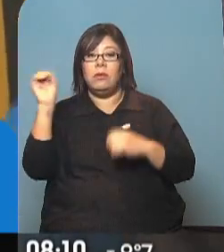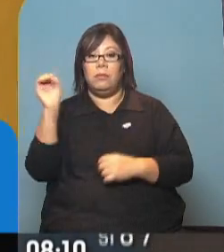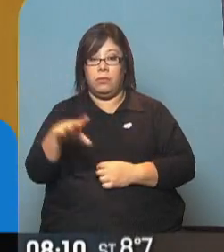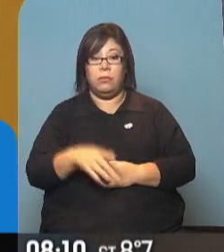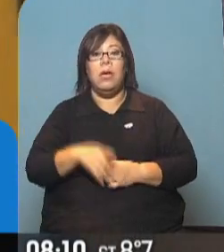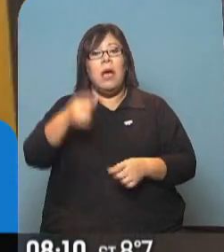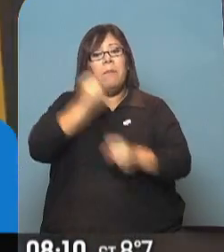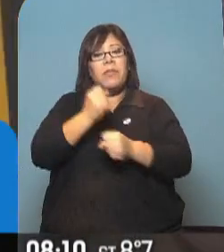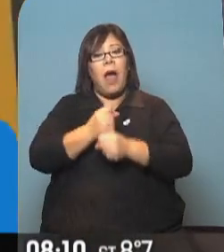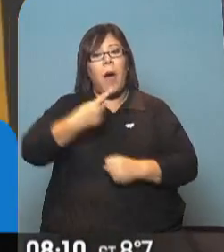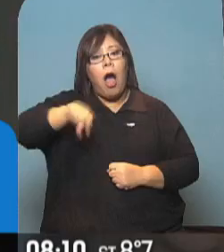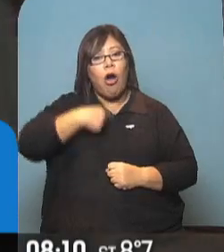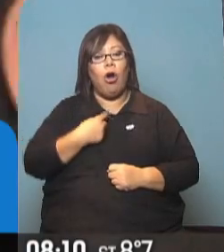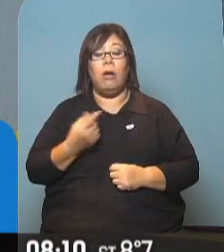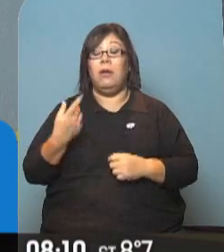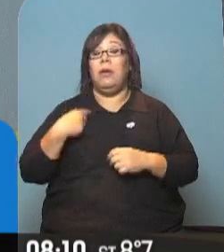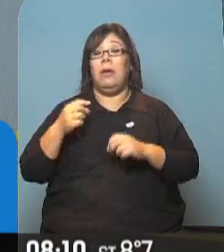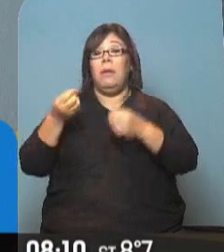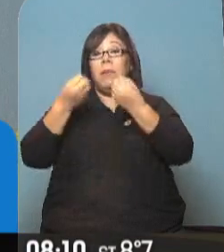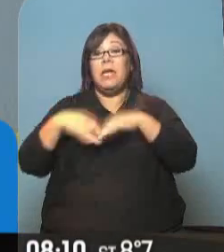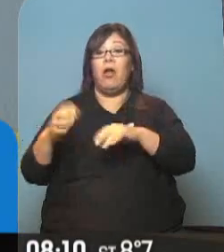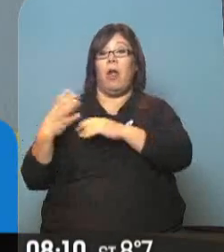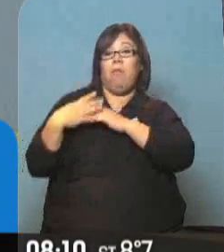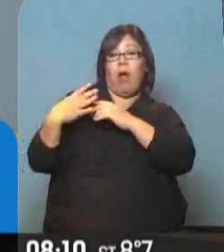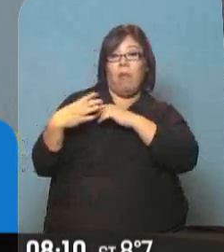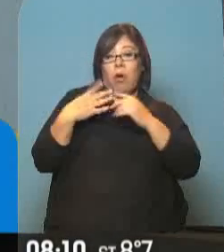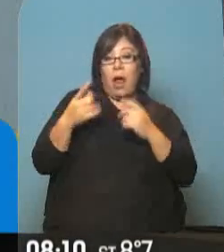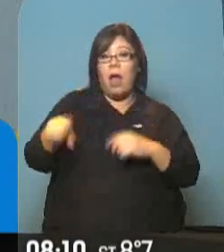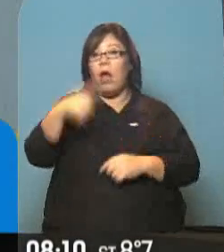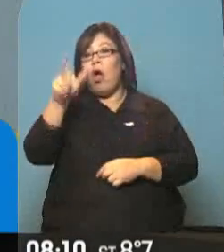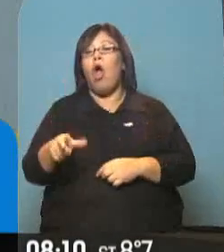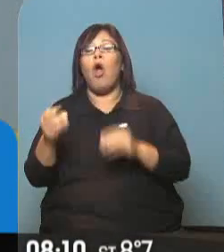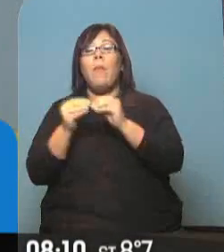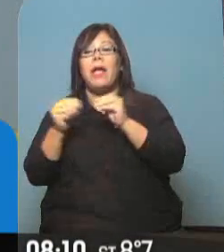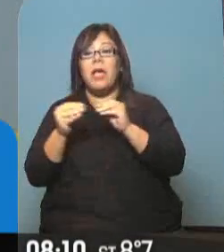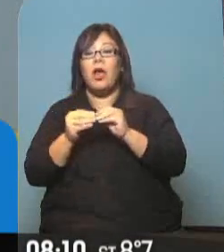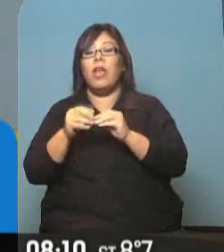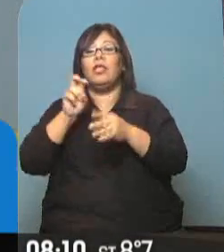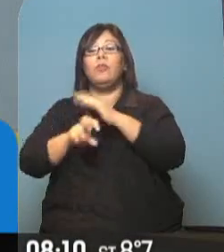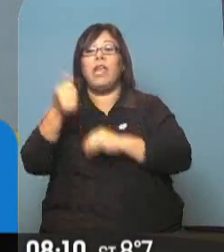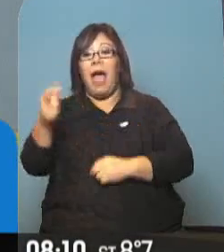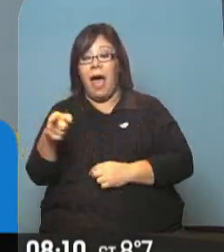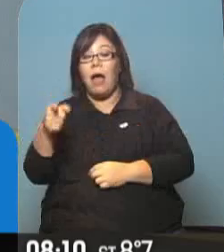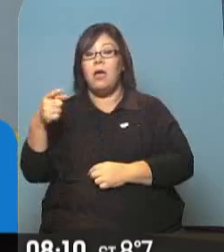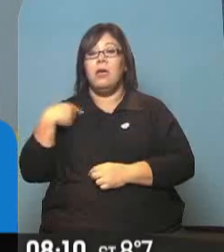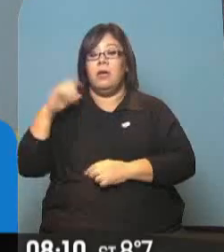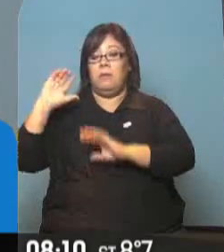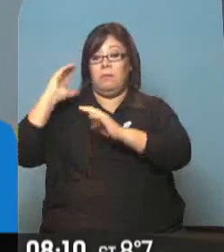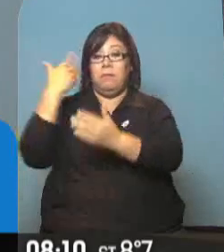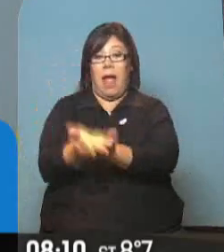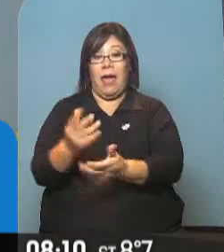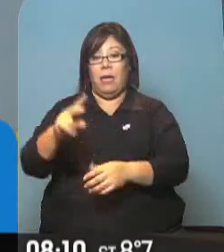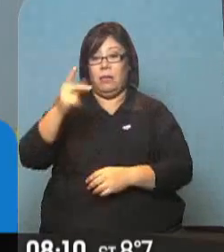trabajo. Nos empiezan a empujar y al compañero Manuel Compañés de la línea A lo tiran y le empiezan a pegar. Cuando yo veo, yo me